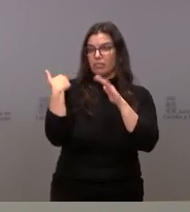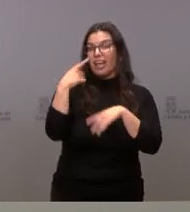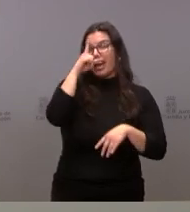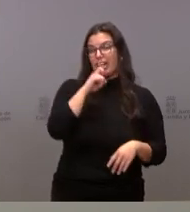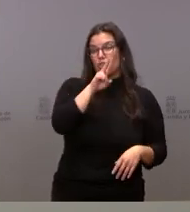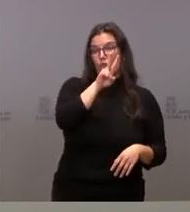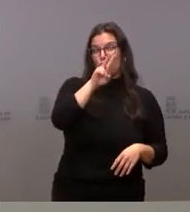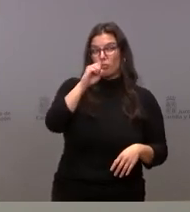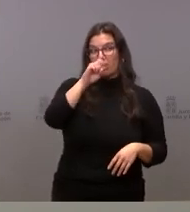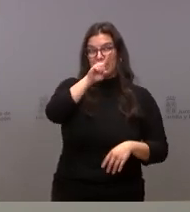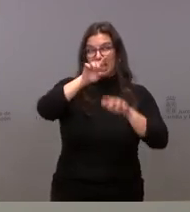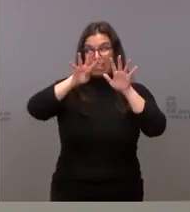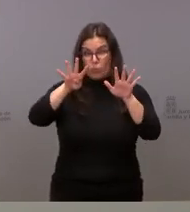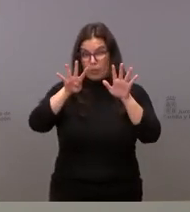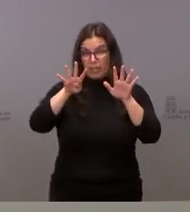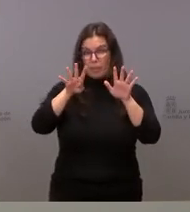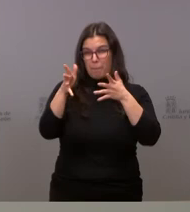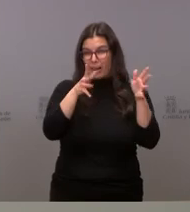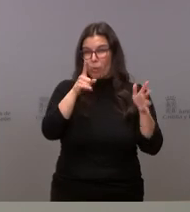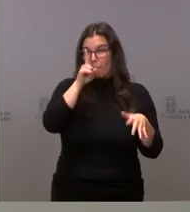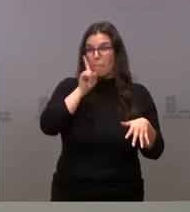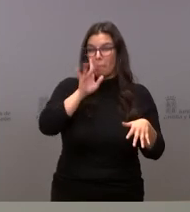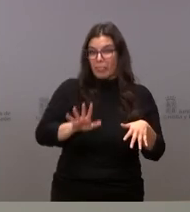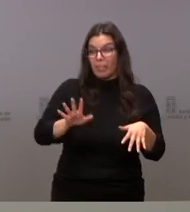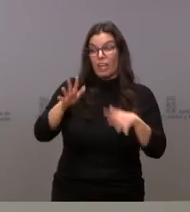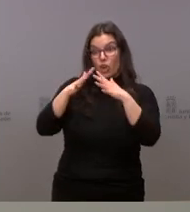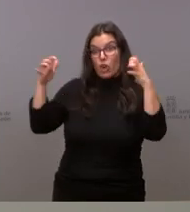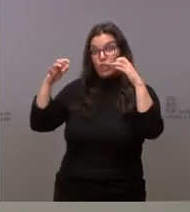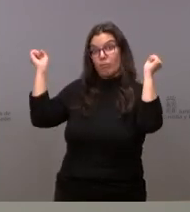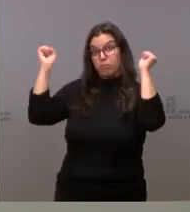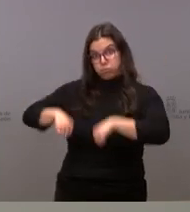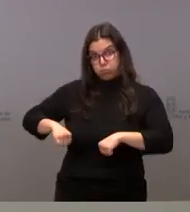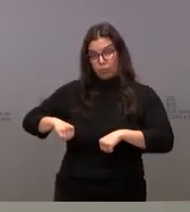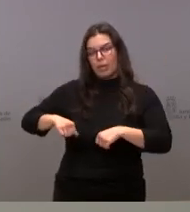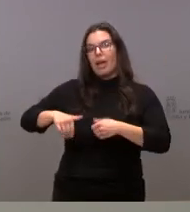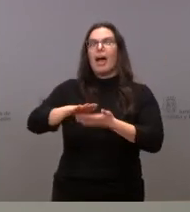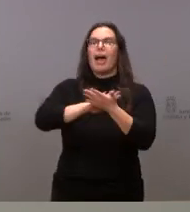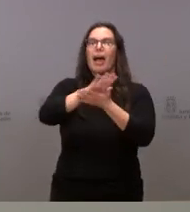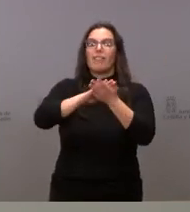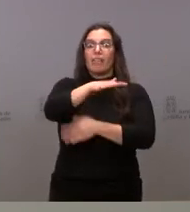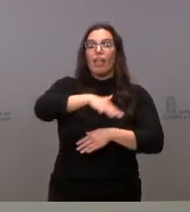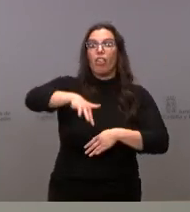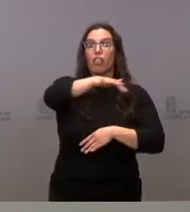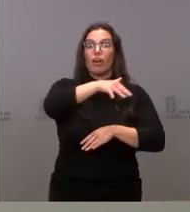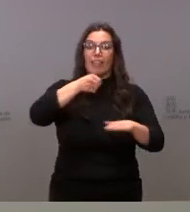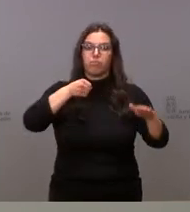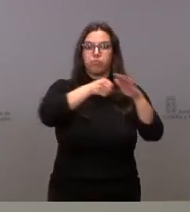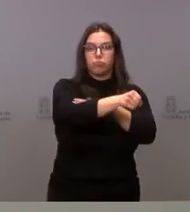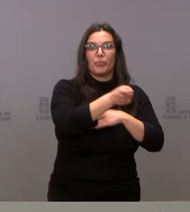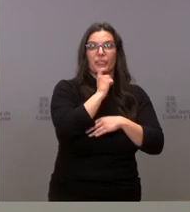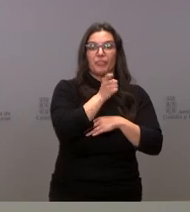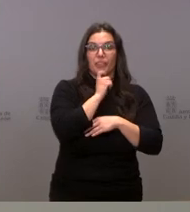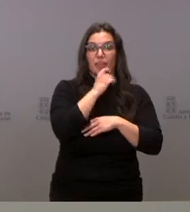2019 en marzo del 2019 si no recuerdo mal para que hablaba de las zonas de difícil cobertura nos hemos dado cuenta que esa iniciativa legal de